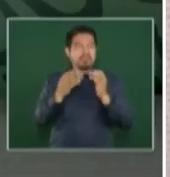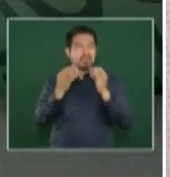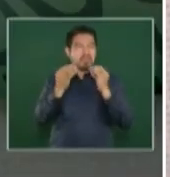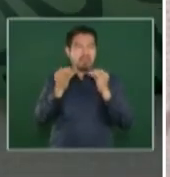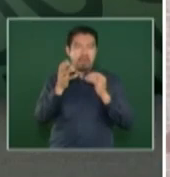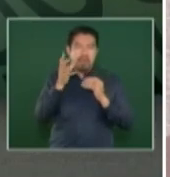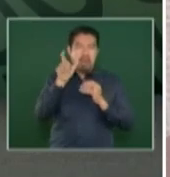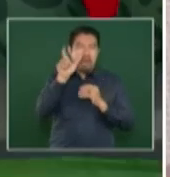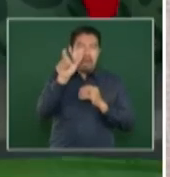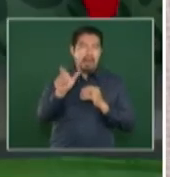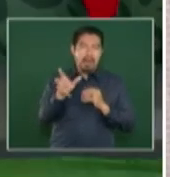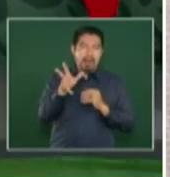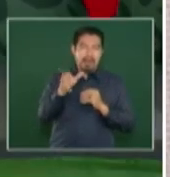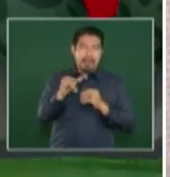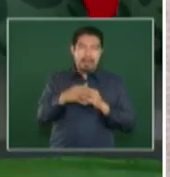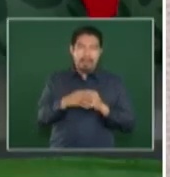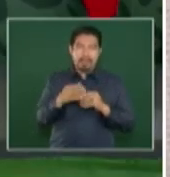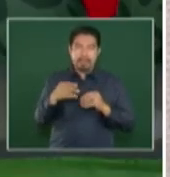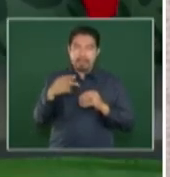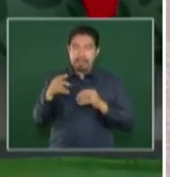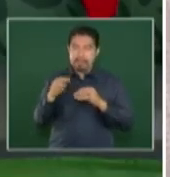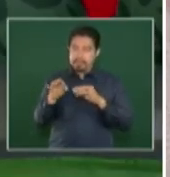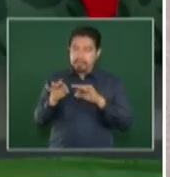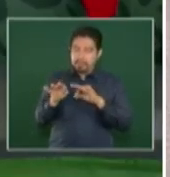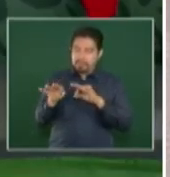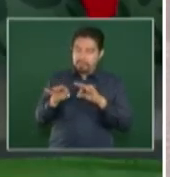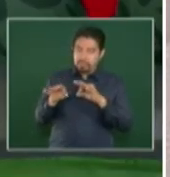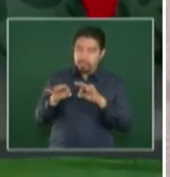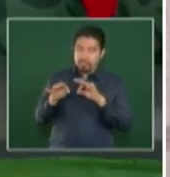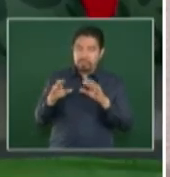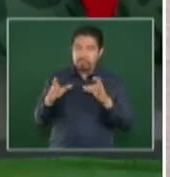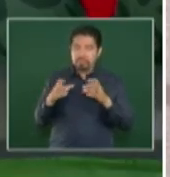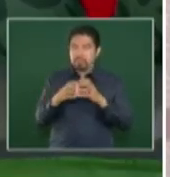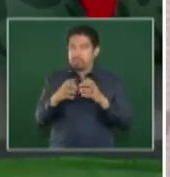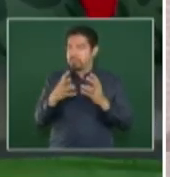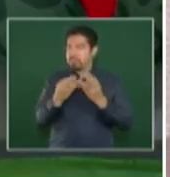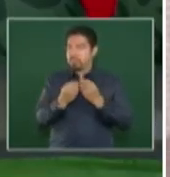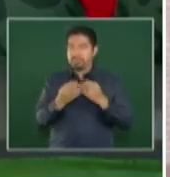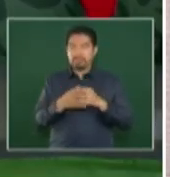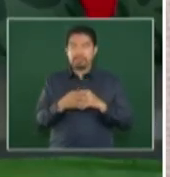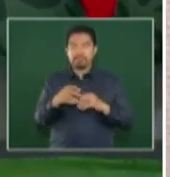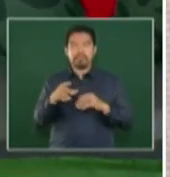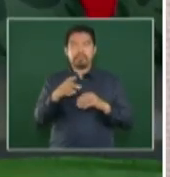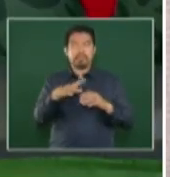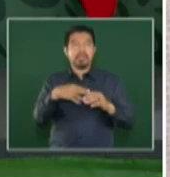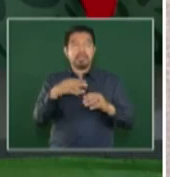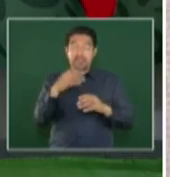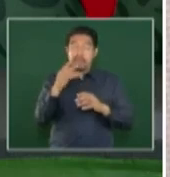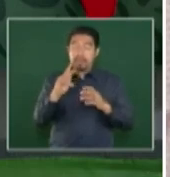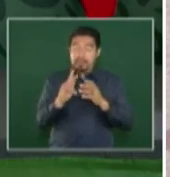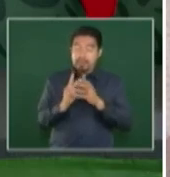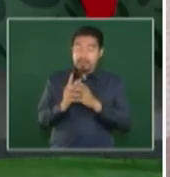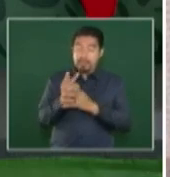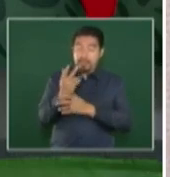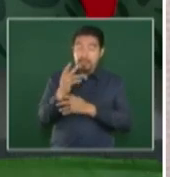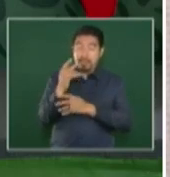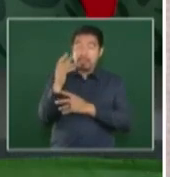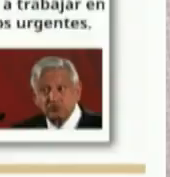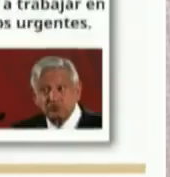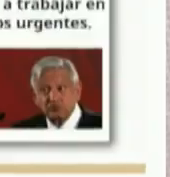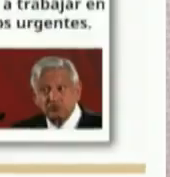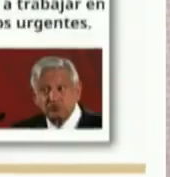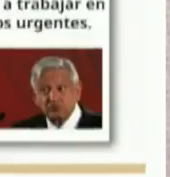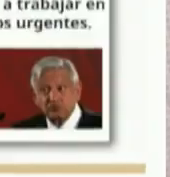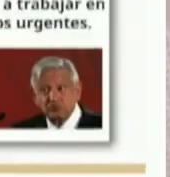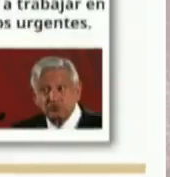Respecto a ello, y yo creo que lo que le ha faltado allí en este aspecto es realmente dar datos más fidedignos, es decir, que tenga datos